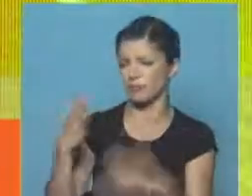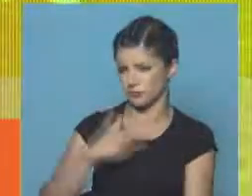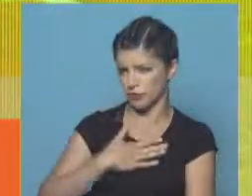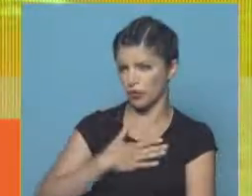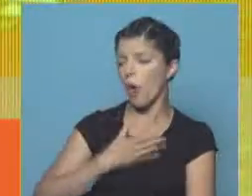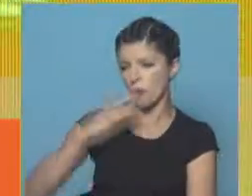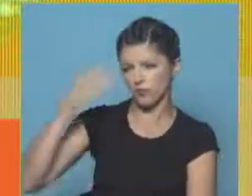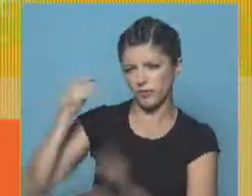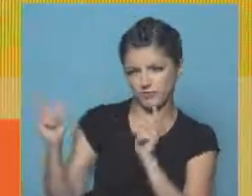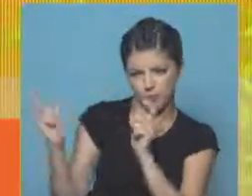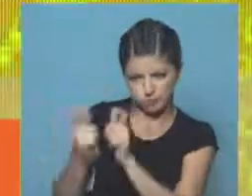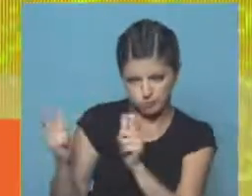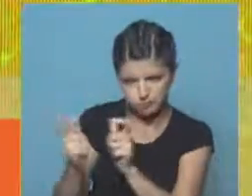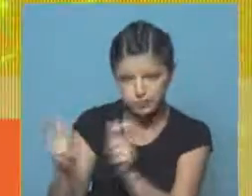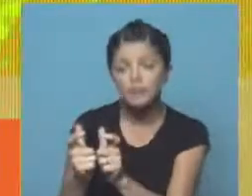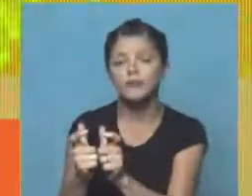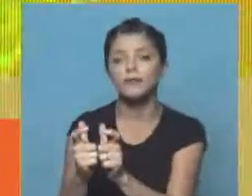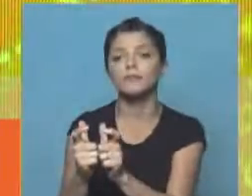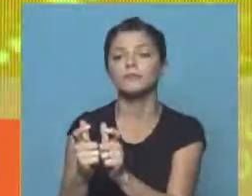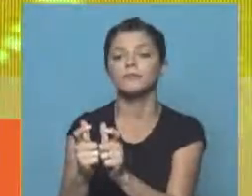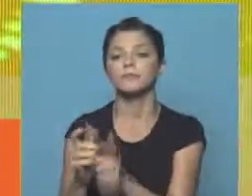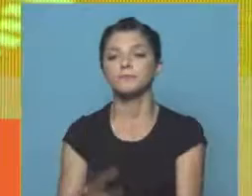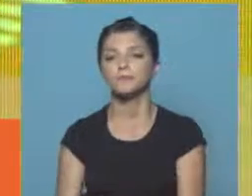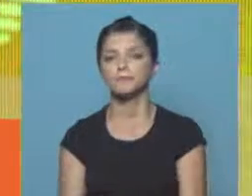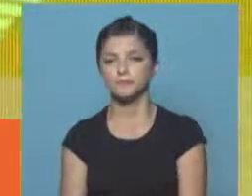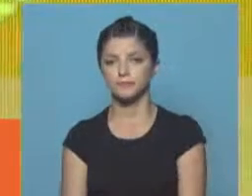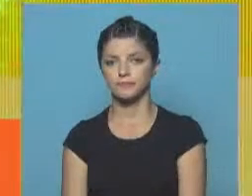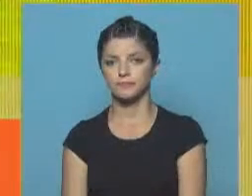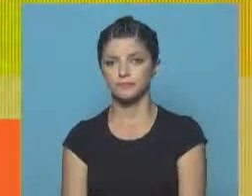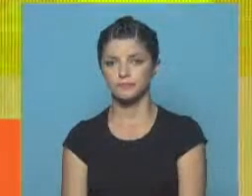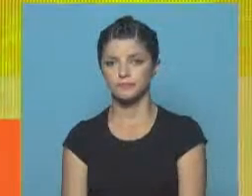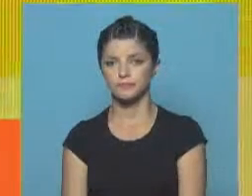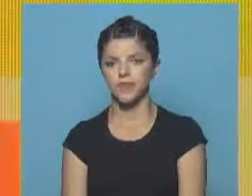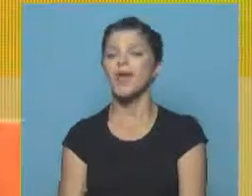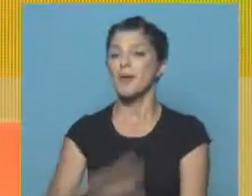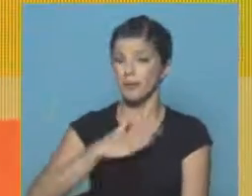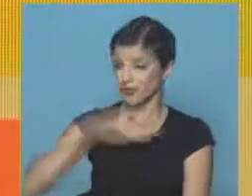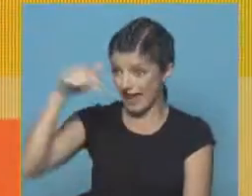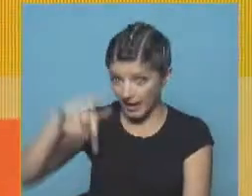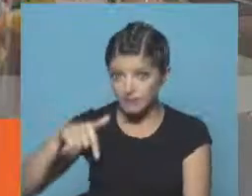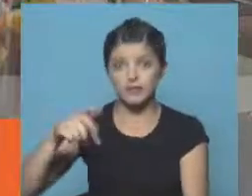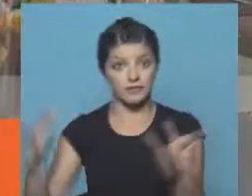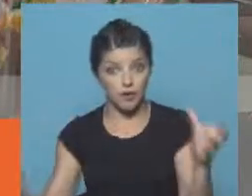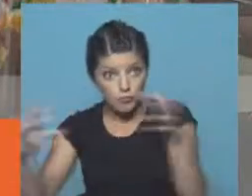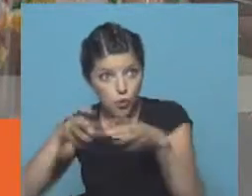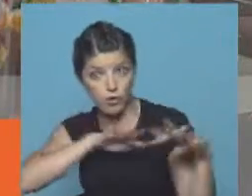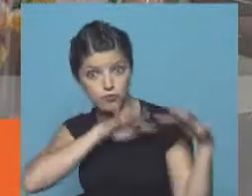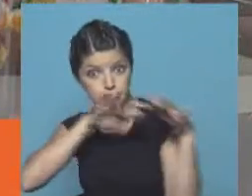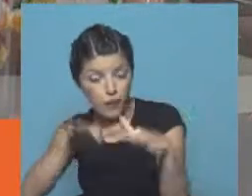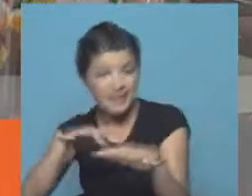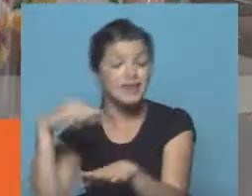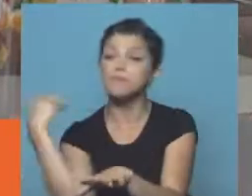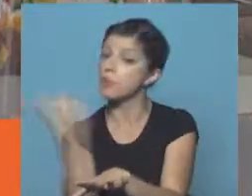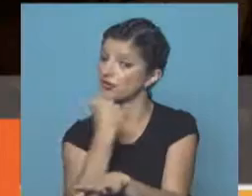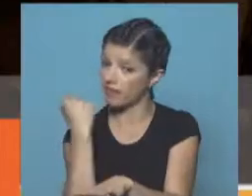veces. En el fondo, a nosotros esta convocatoria nos parece importante porque es una forma de